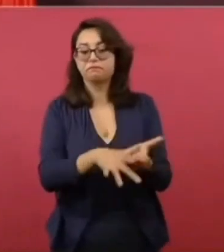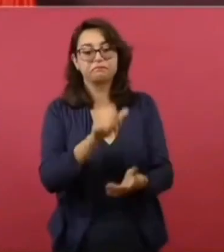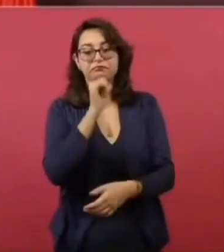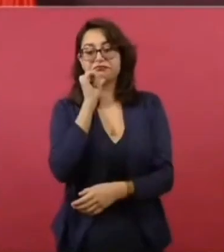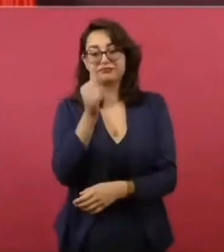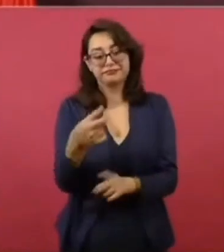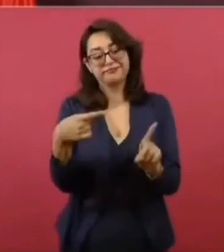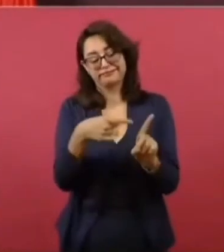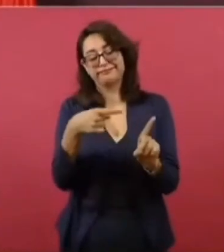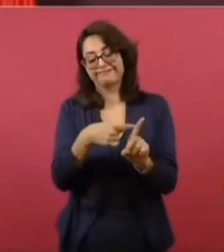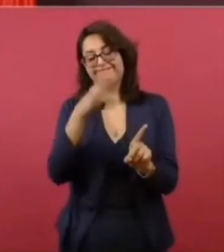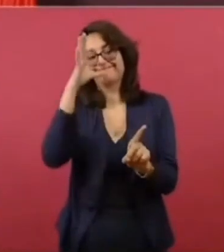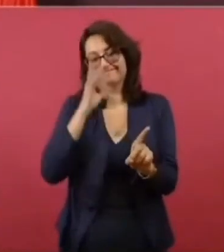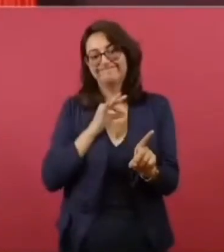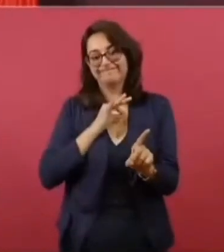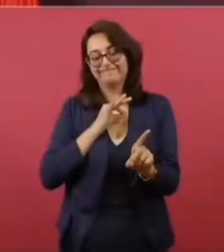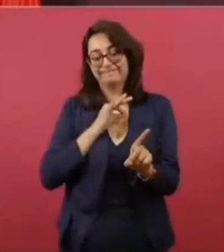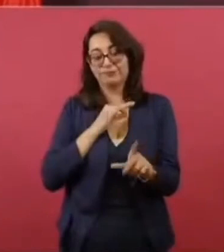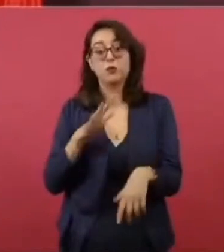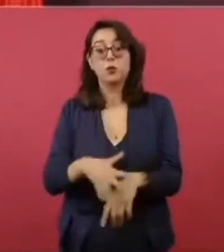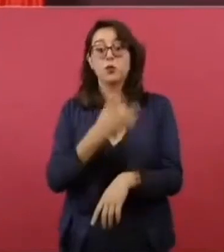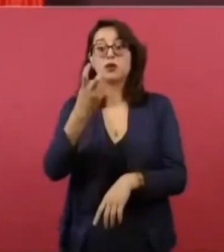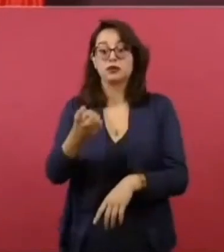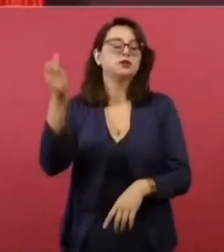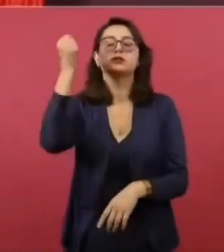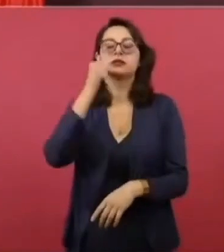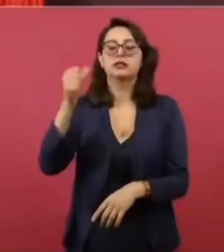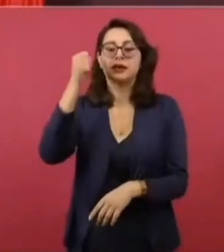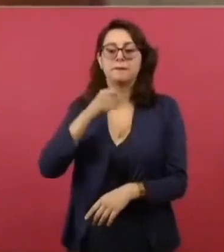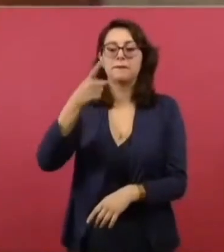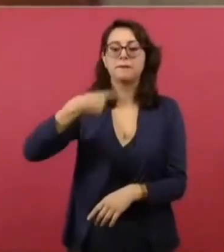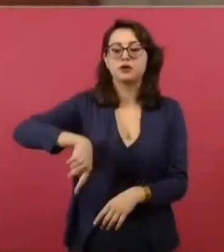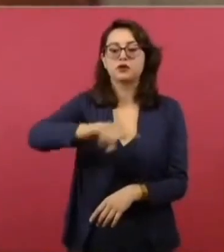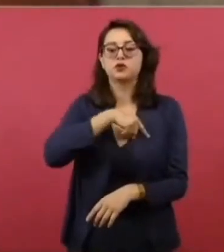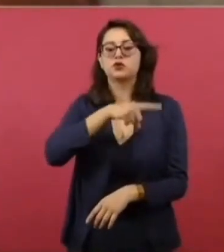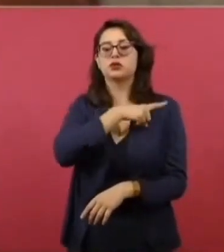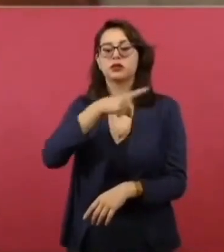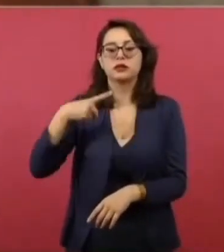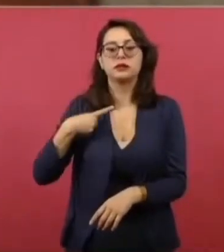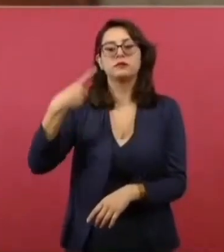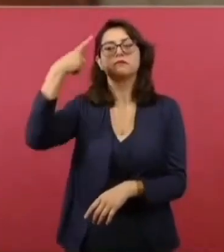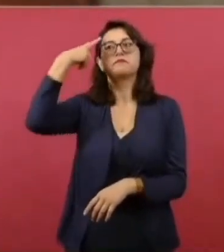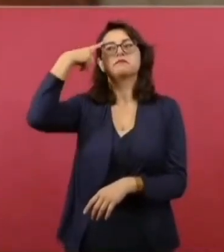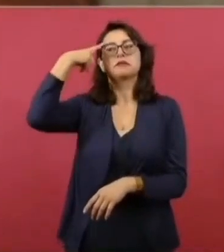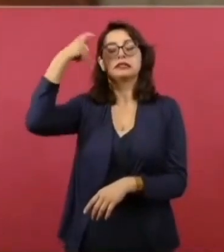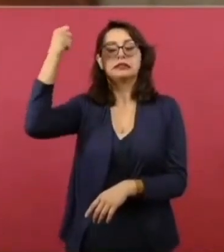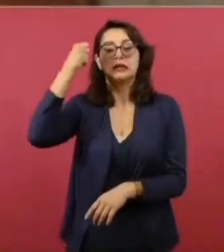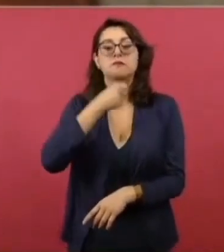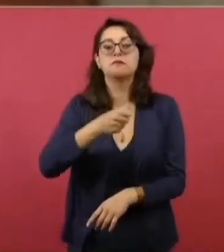mirar siempre, atender siempre y